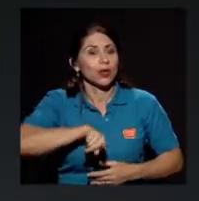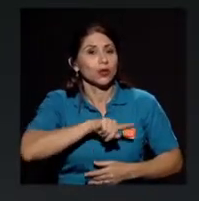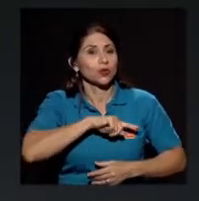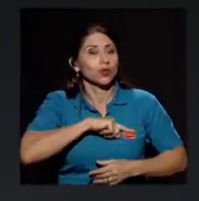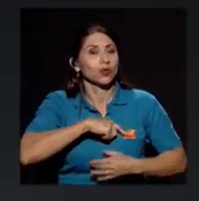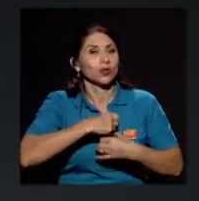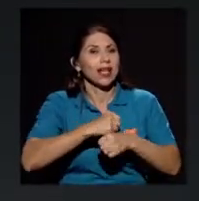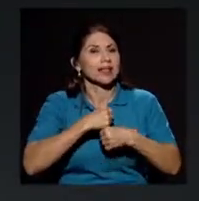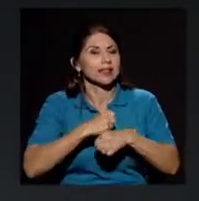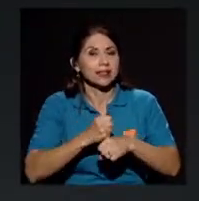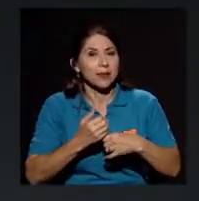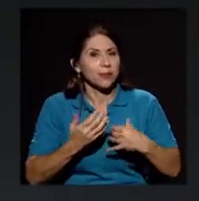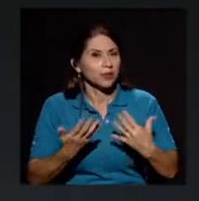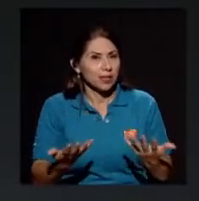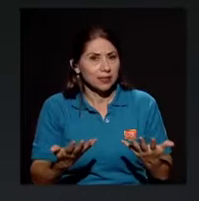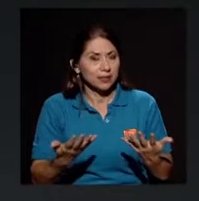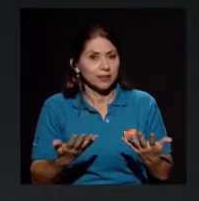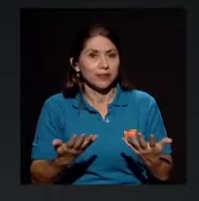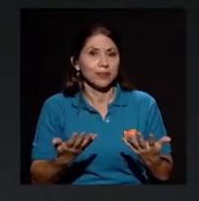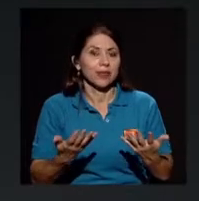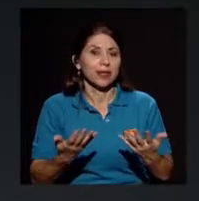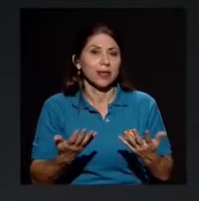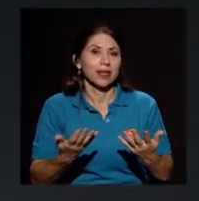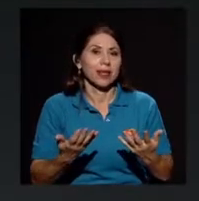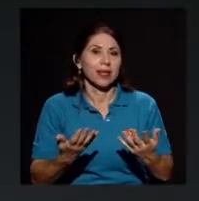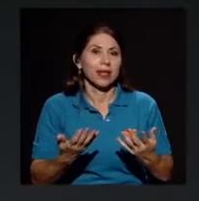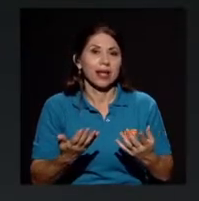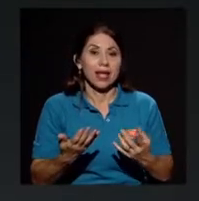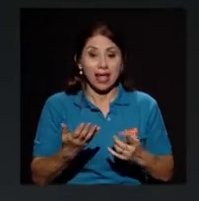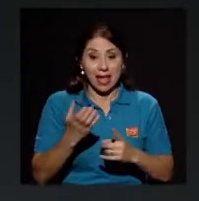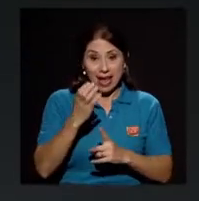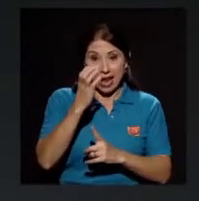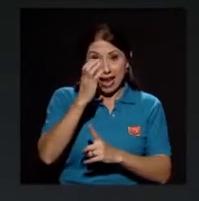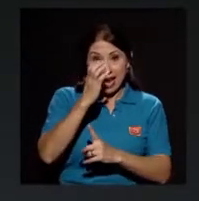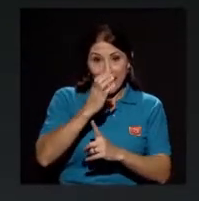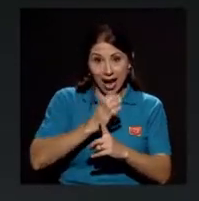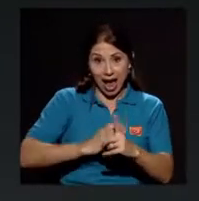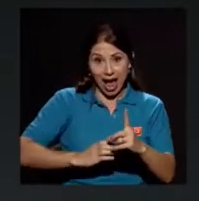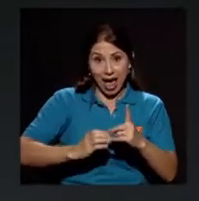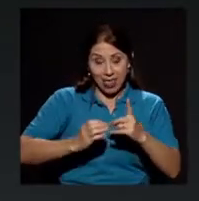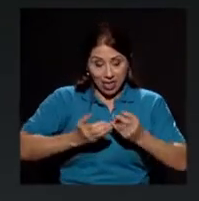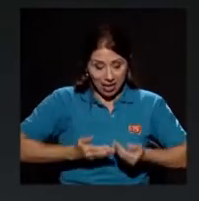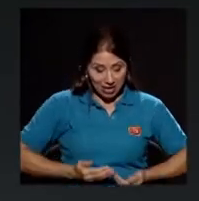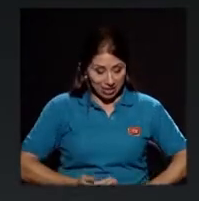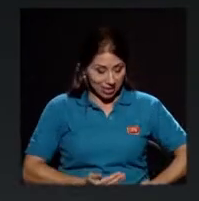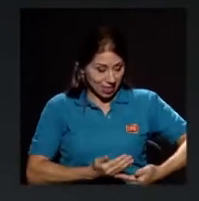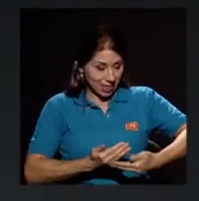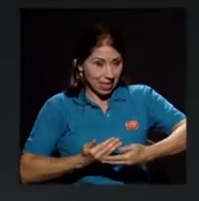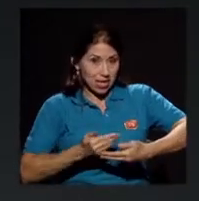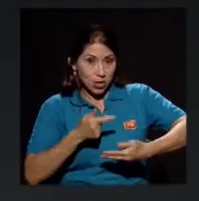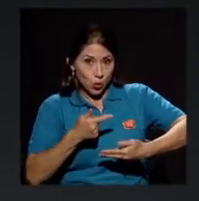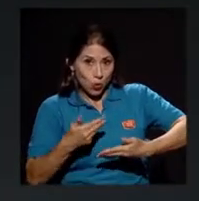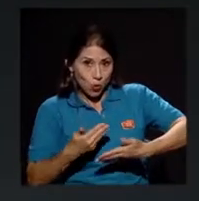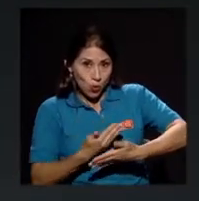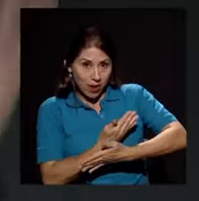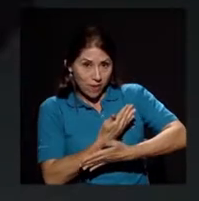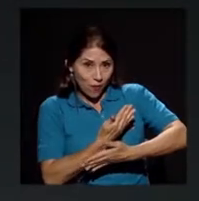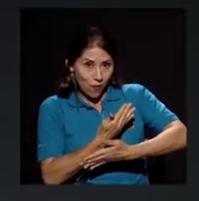que cada nuevo niño que nace en este país nace como una deuda